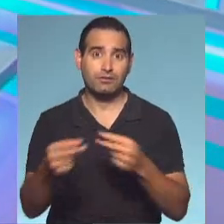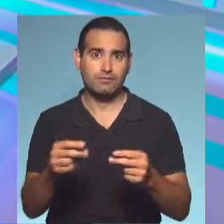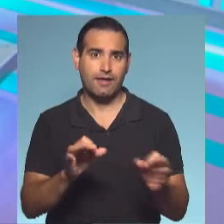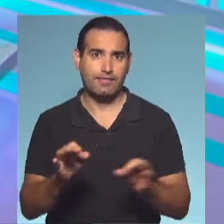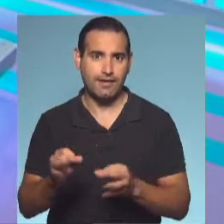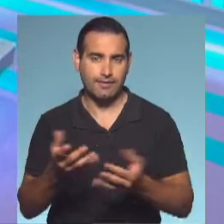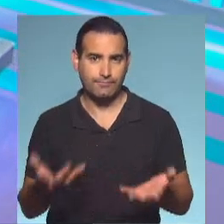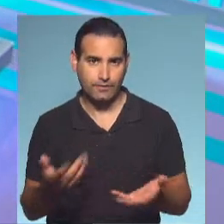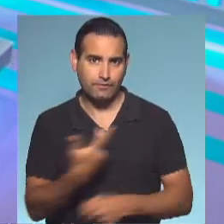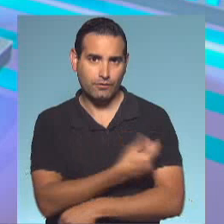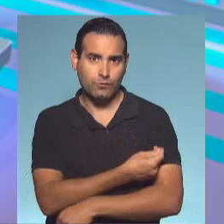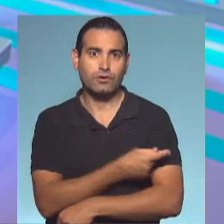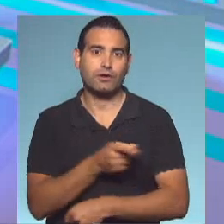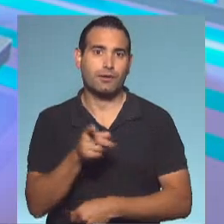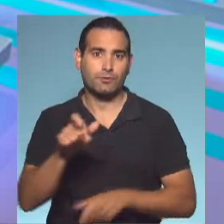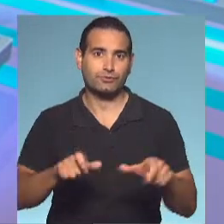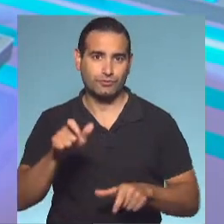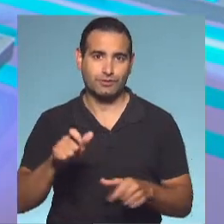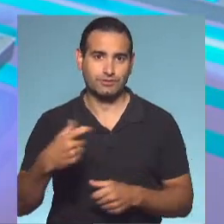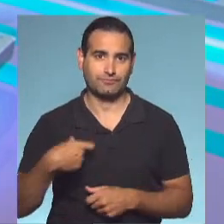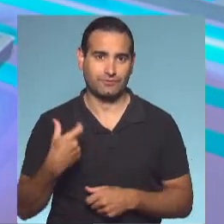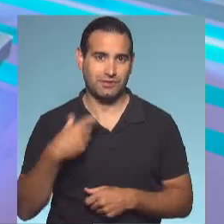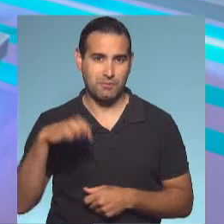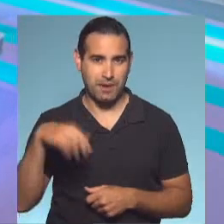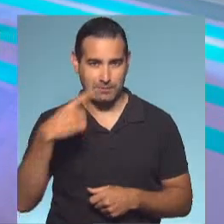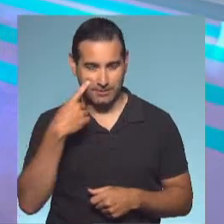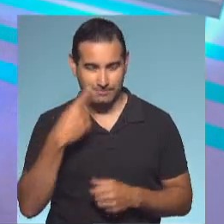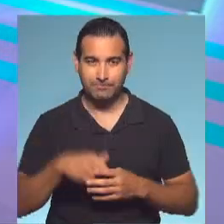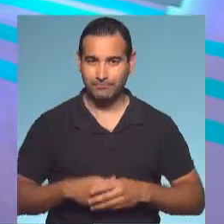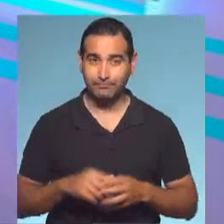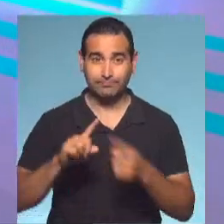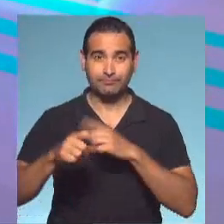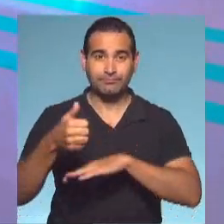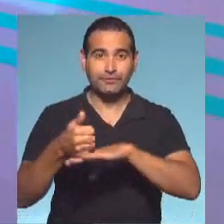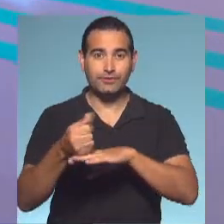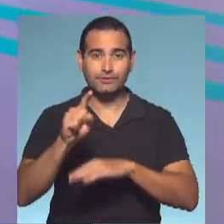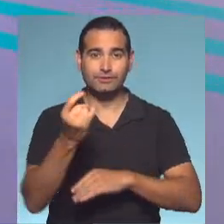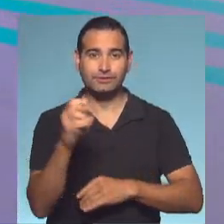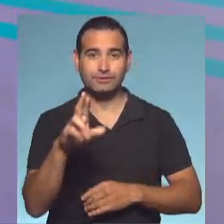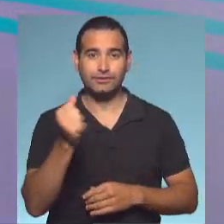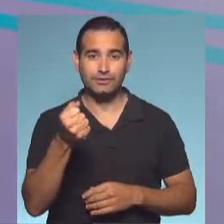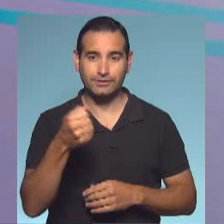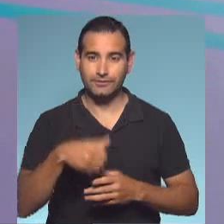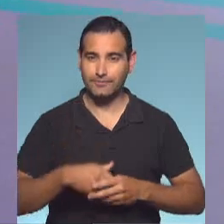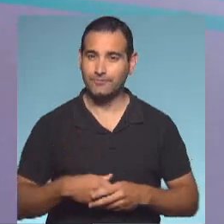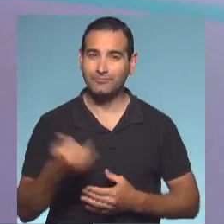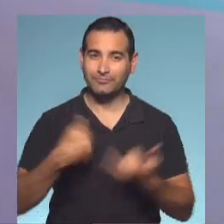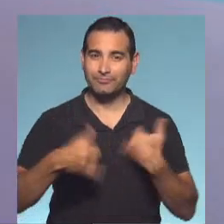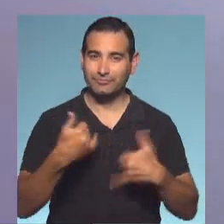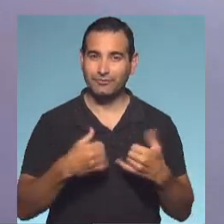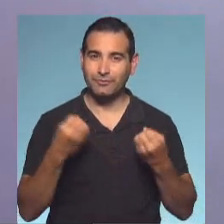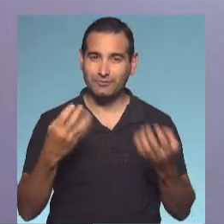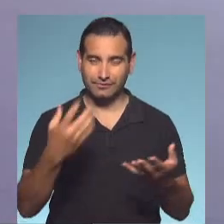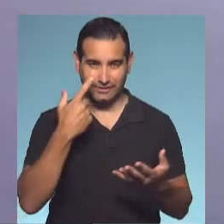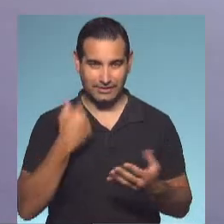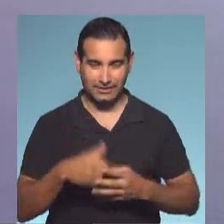las dosis a los afiliados del PAMI en la ciudad de Buenos Aires. Bueno, estamos con el móvil, estamos con Laura Maiocchi. Primeros detalles de lo que está pasando ahora. Laura, buen